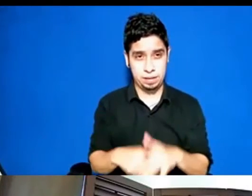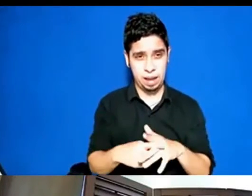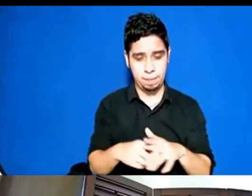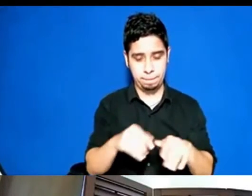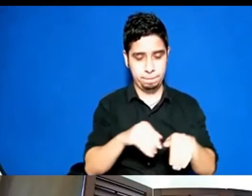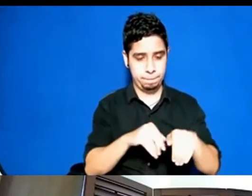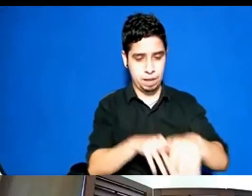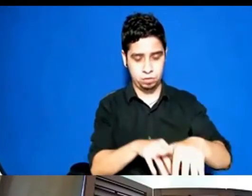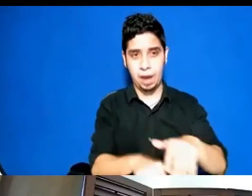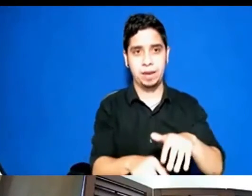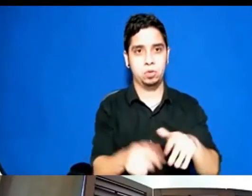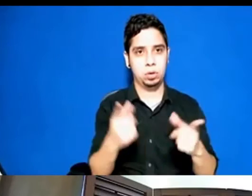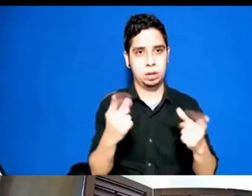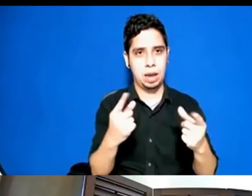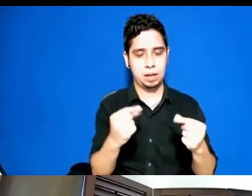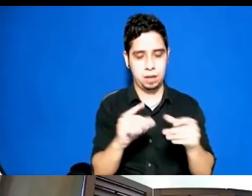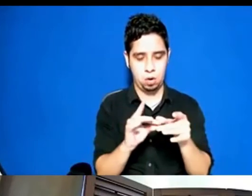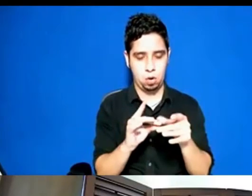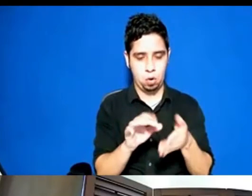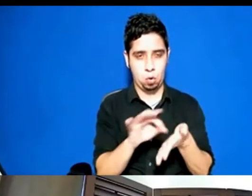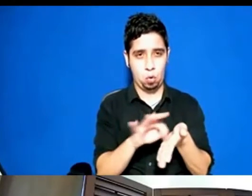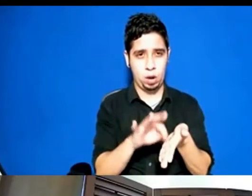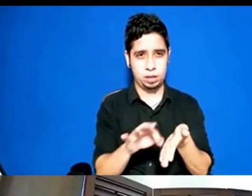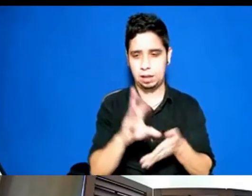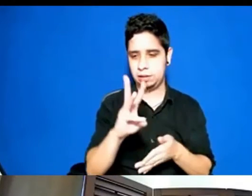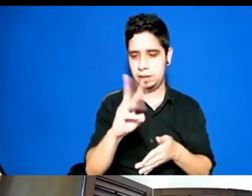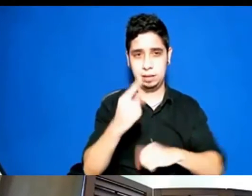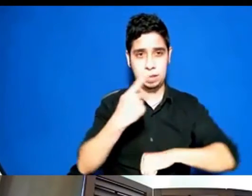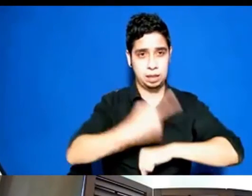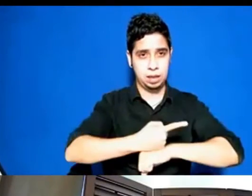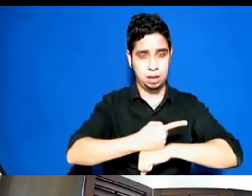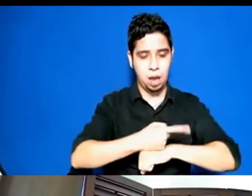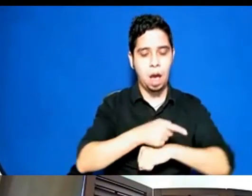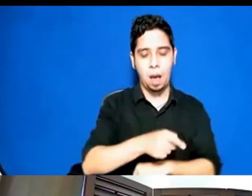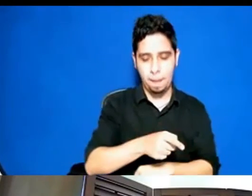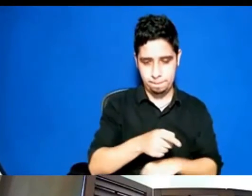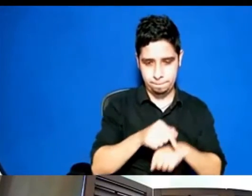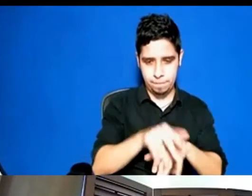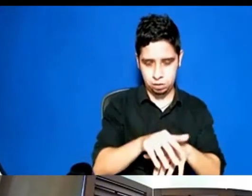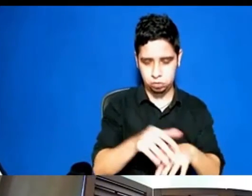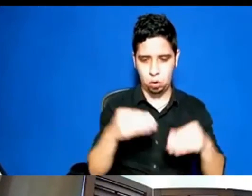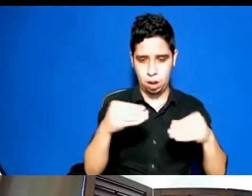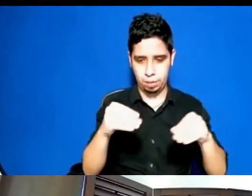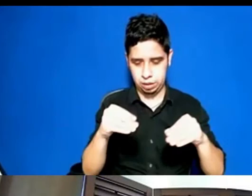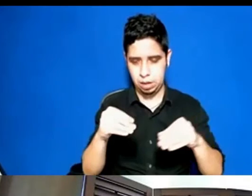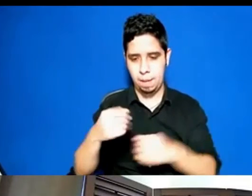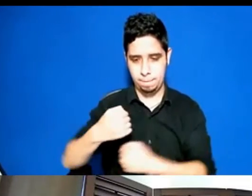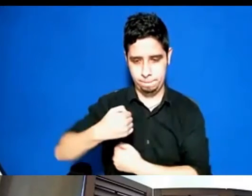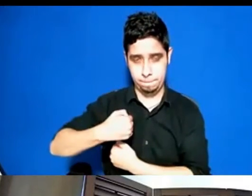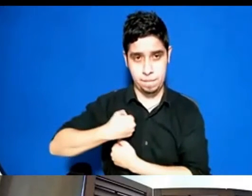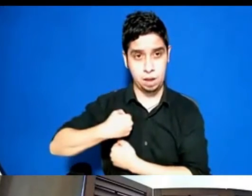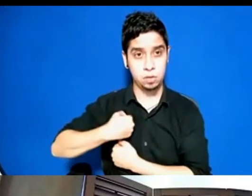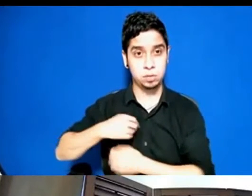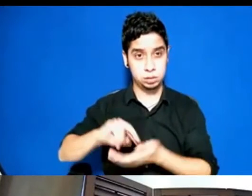cuentas 60 días, marzo, abril, mayo. Okay. O sea que en